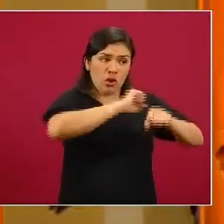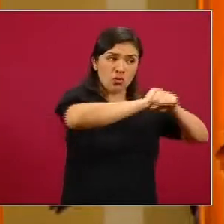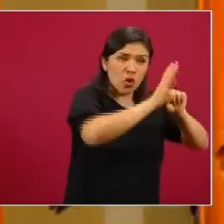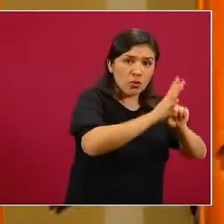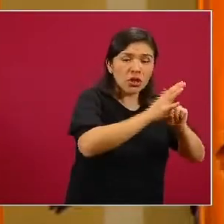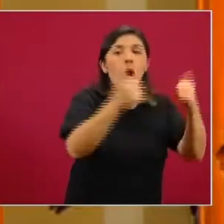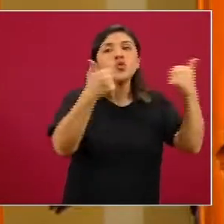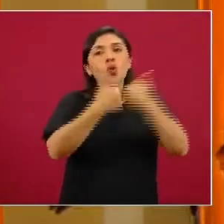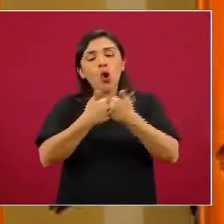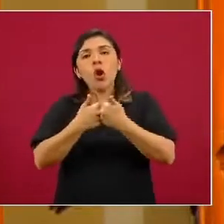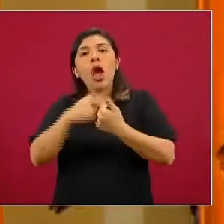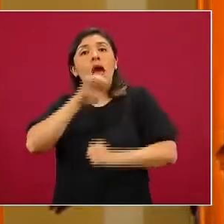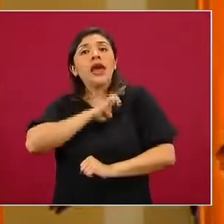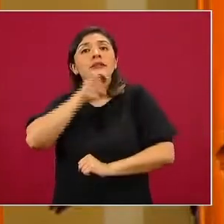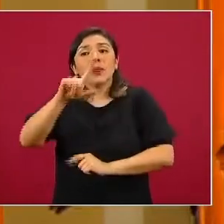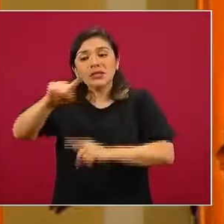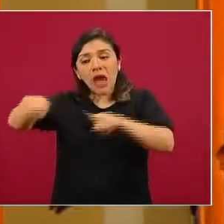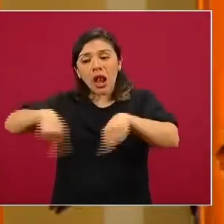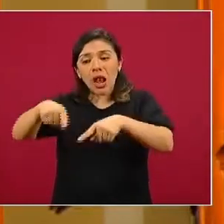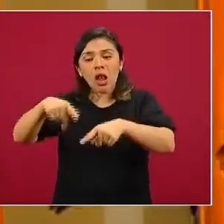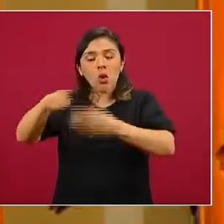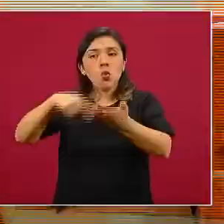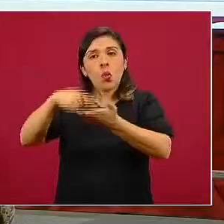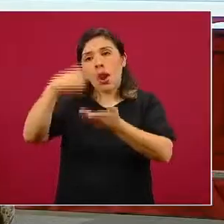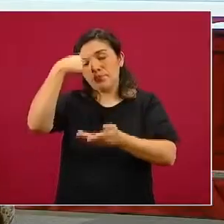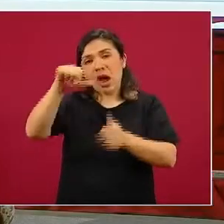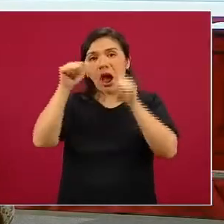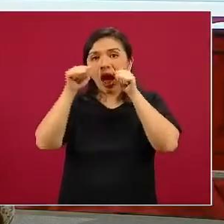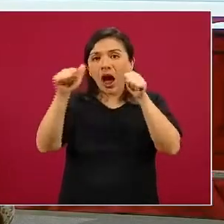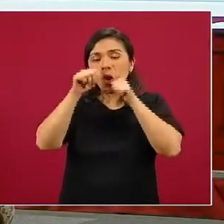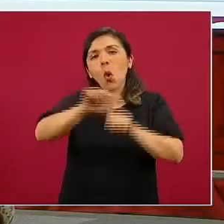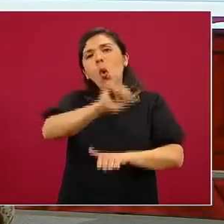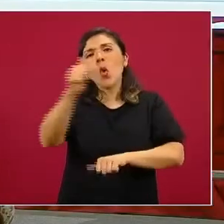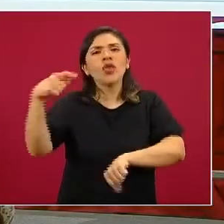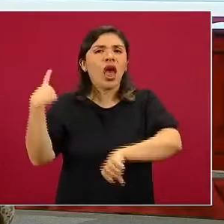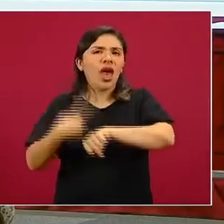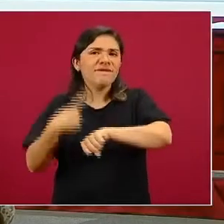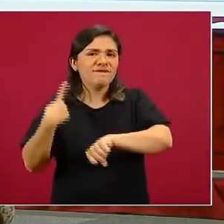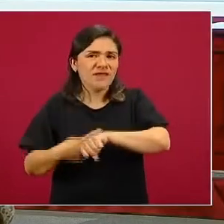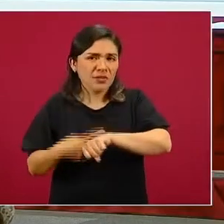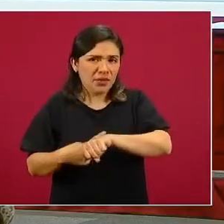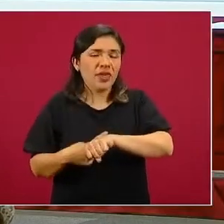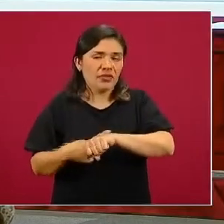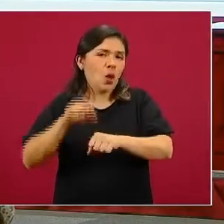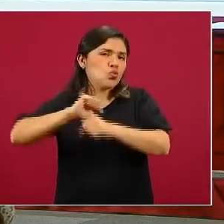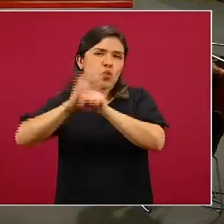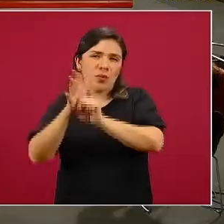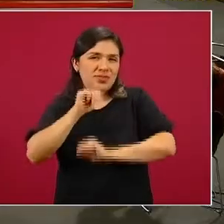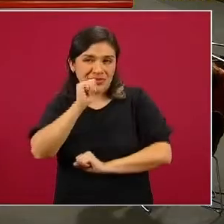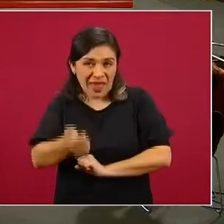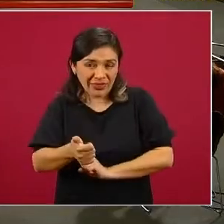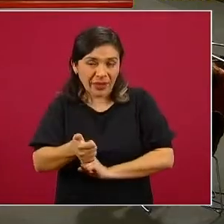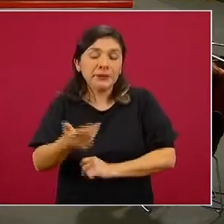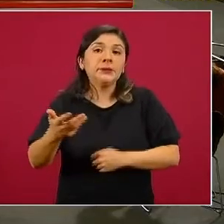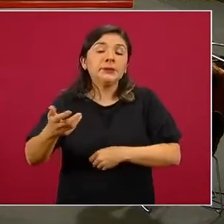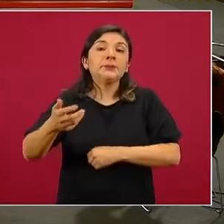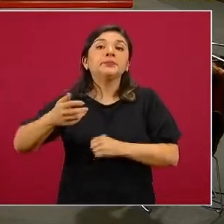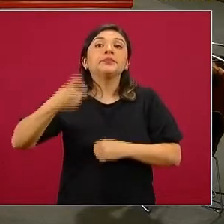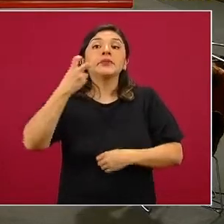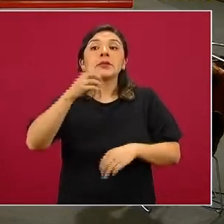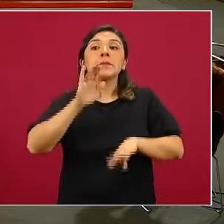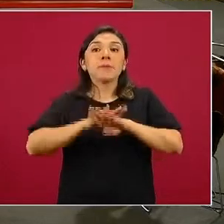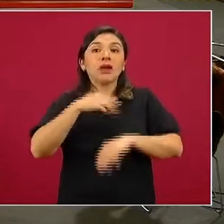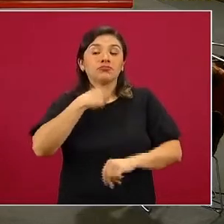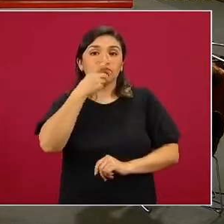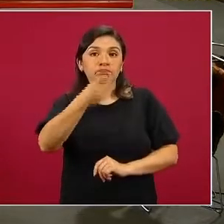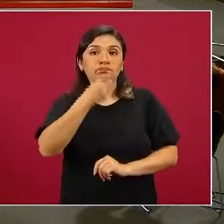tienen áreas especiales, específicas para atender pacientes no COVID. Y bueno, cada vez le